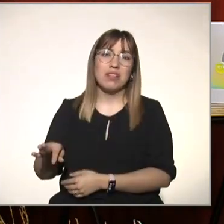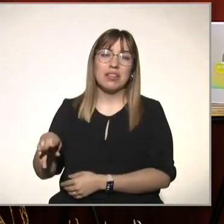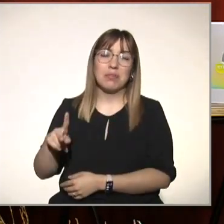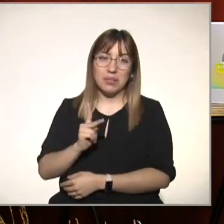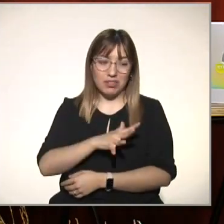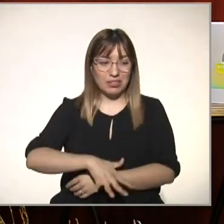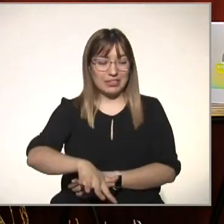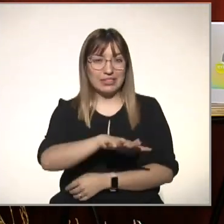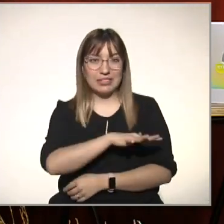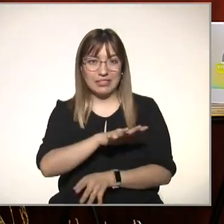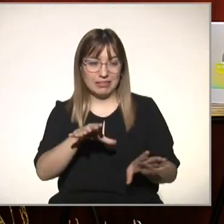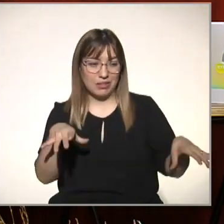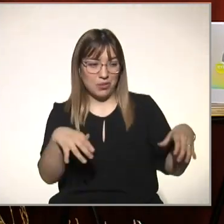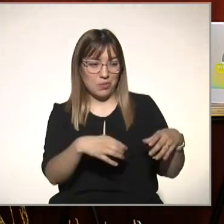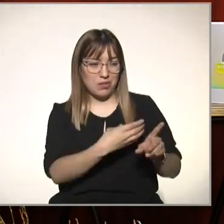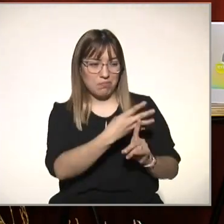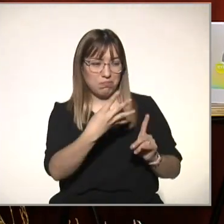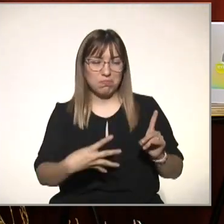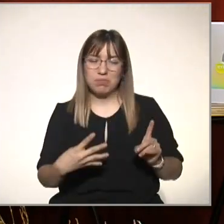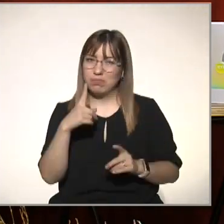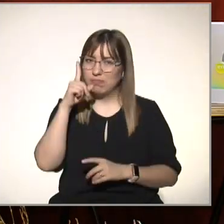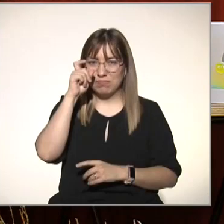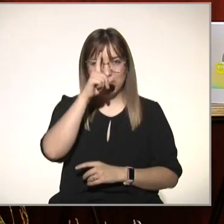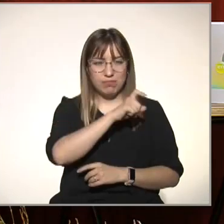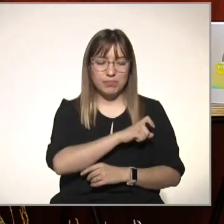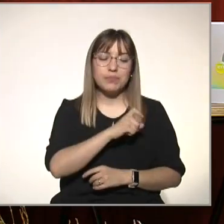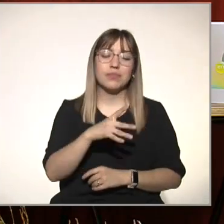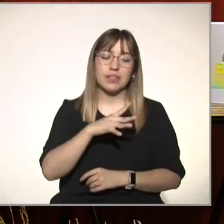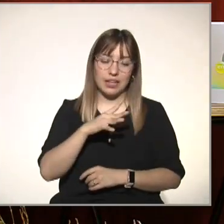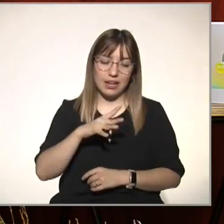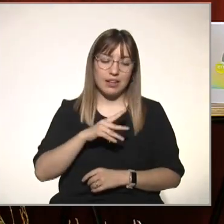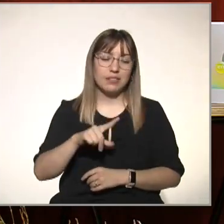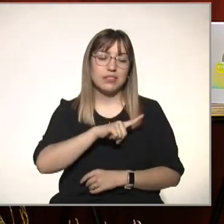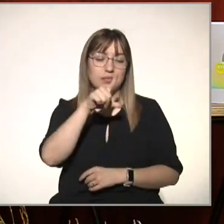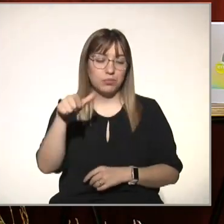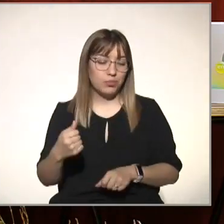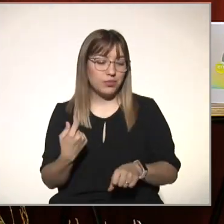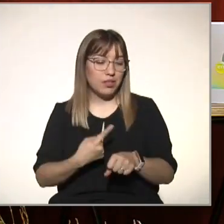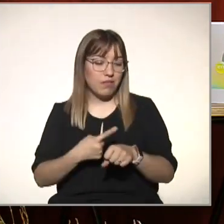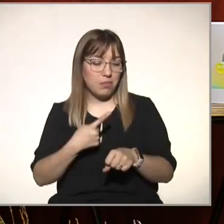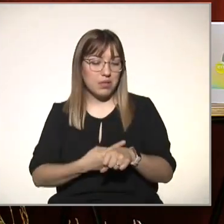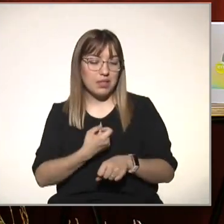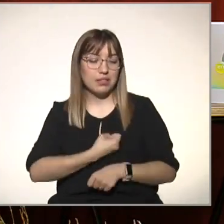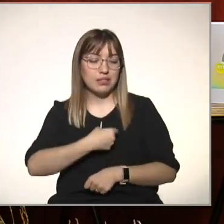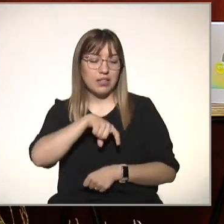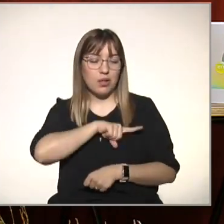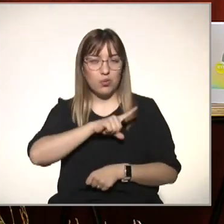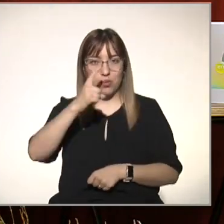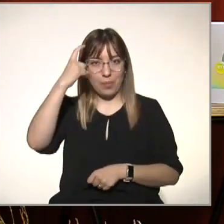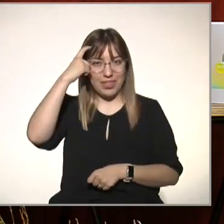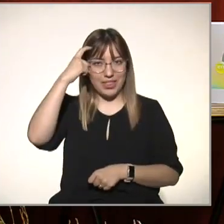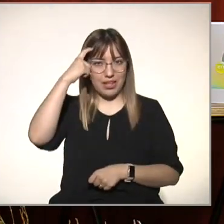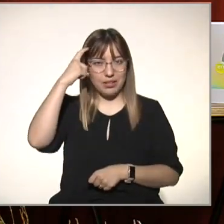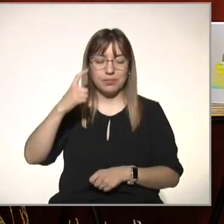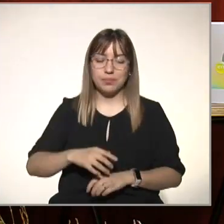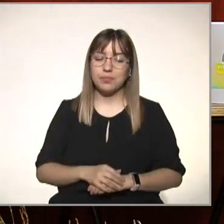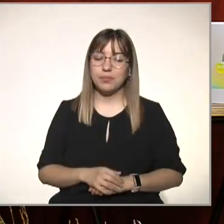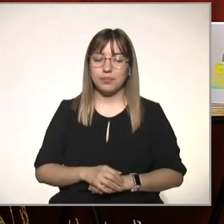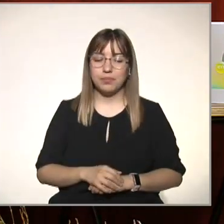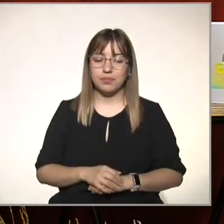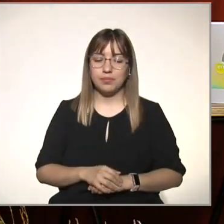vengan todas estas enfermedades de salud mental. Pero lo mismo, no